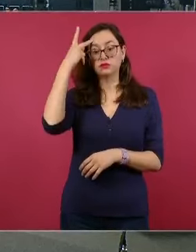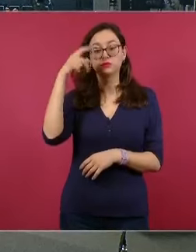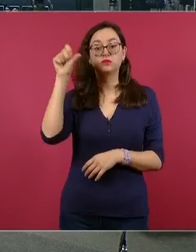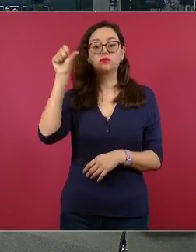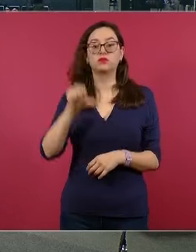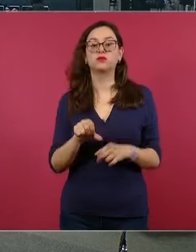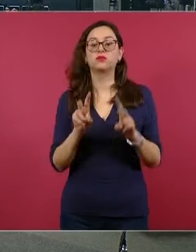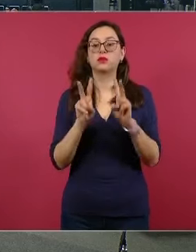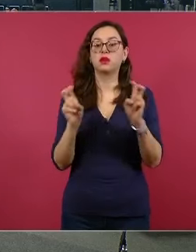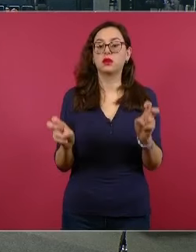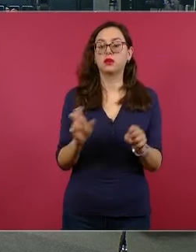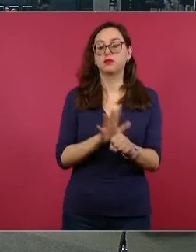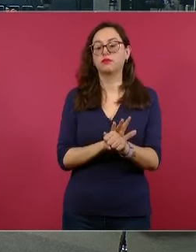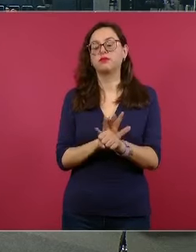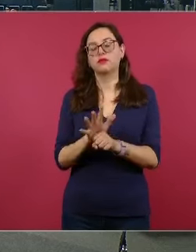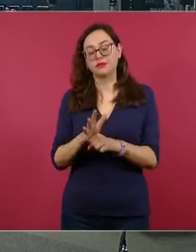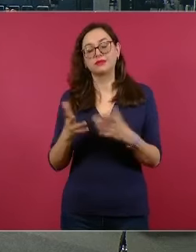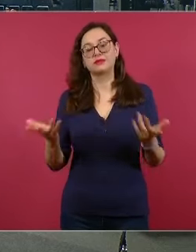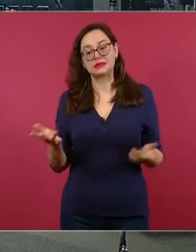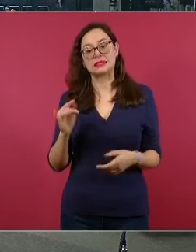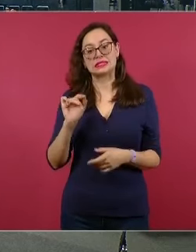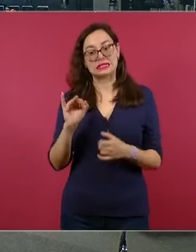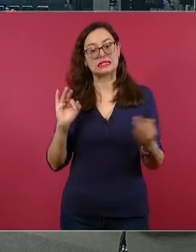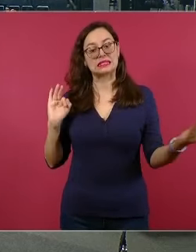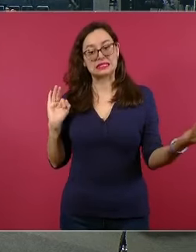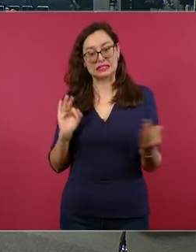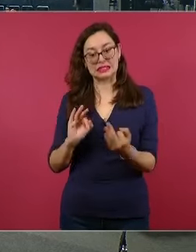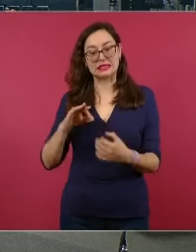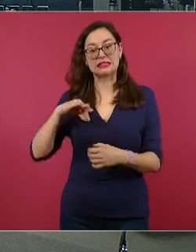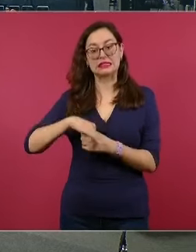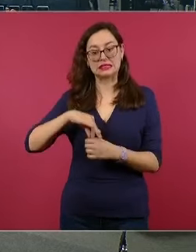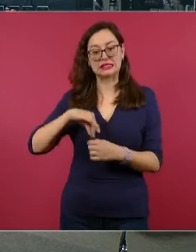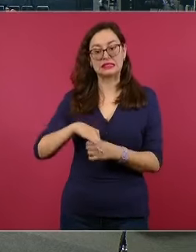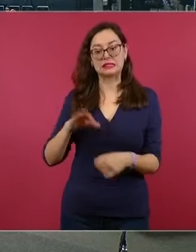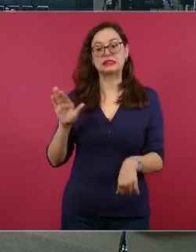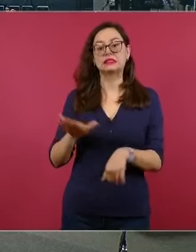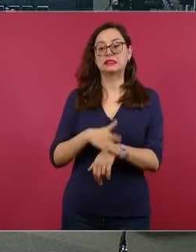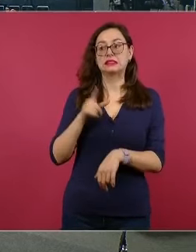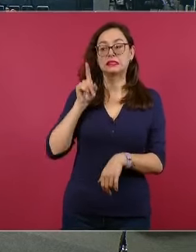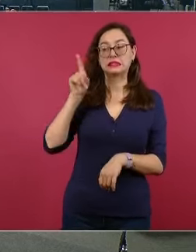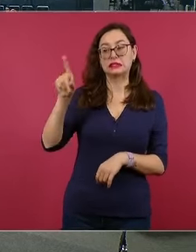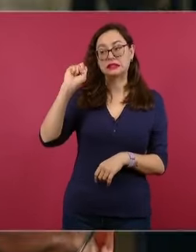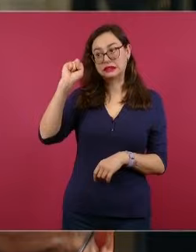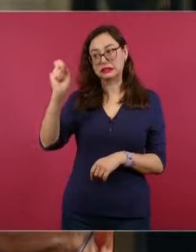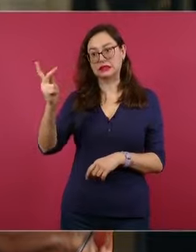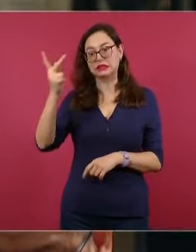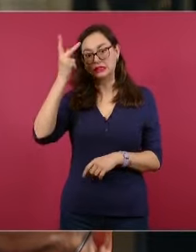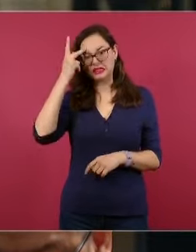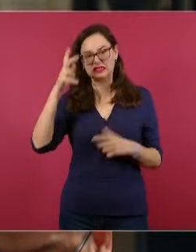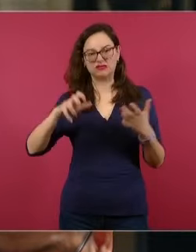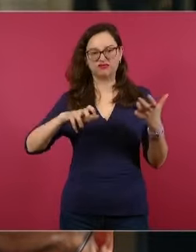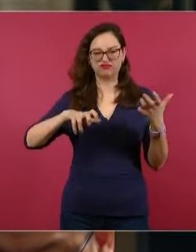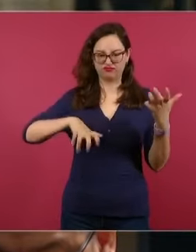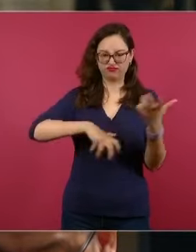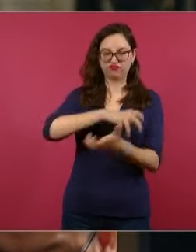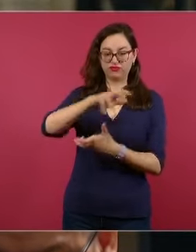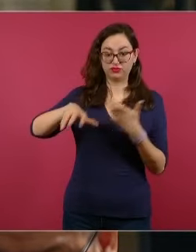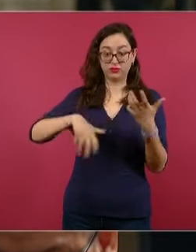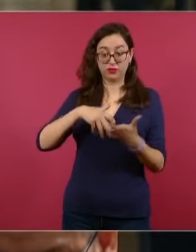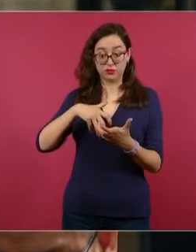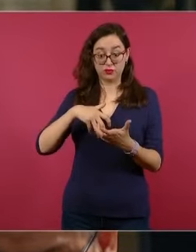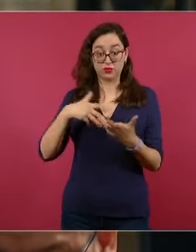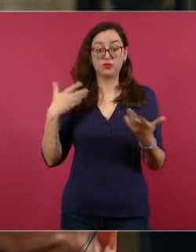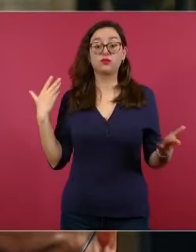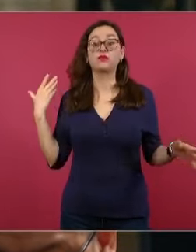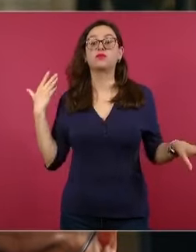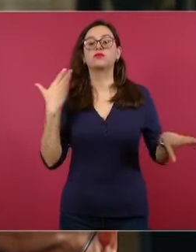poquito ligado a las elecciones porque en salin se ha desatado un poquito la violencia específicamente contra la candidata a